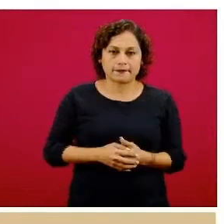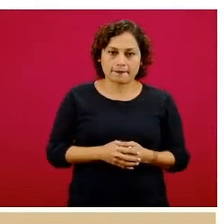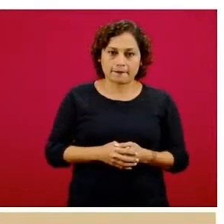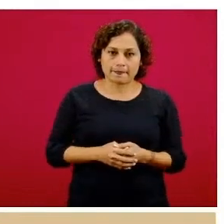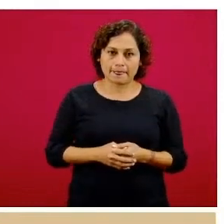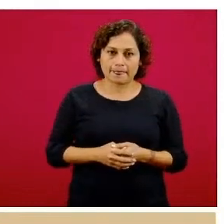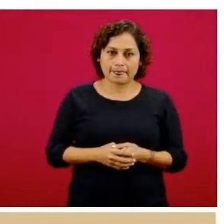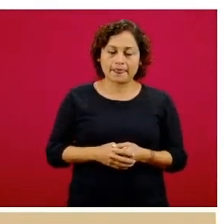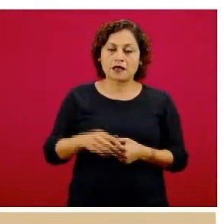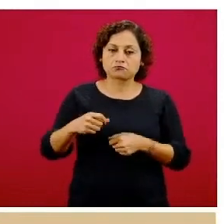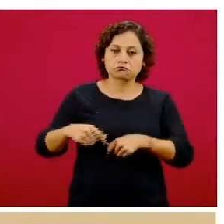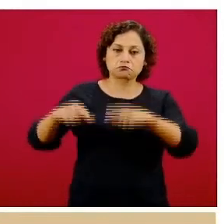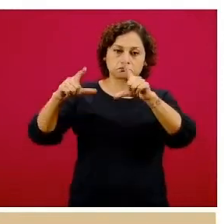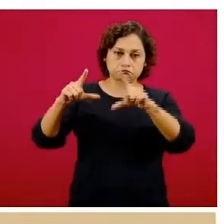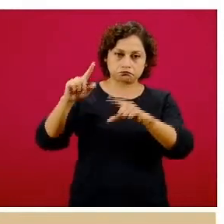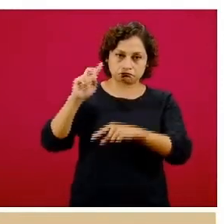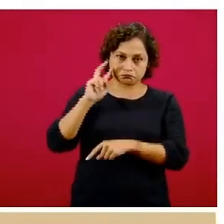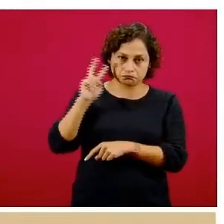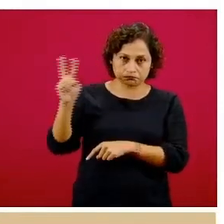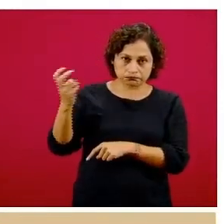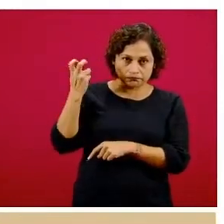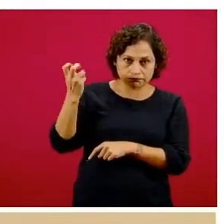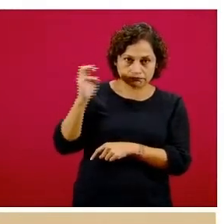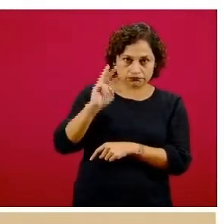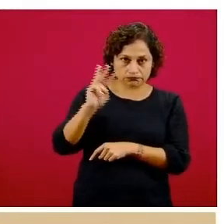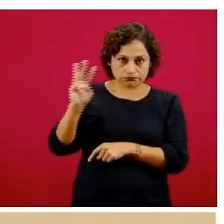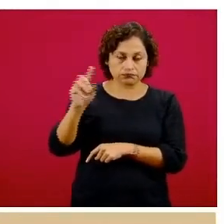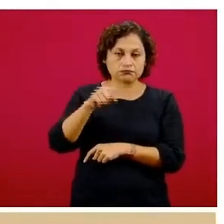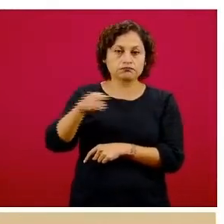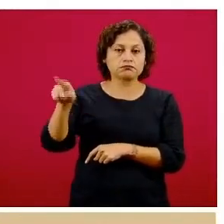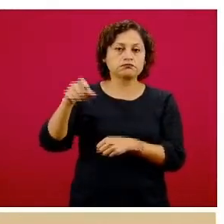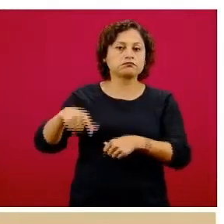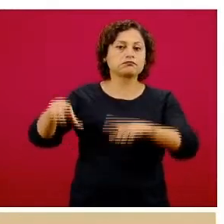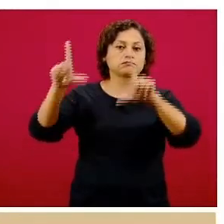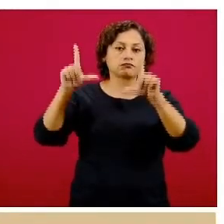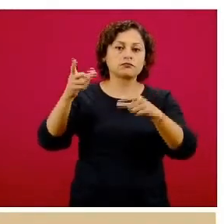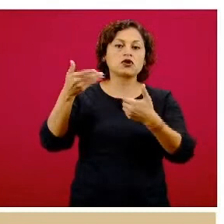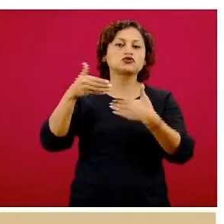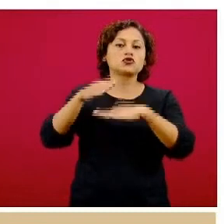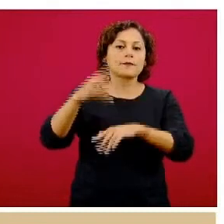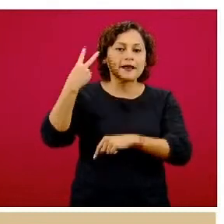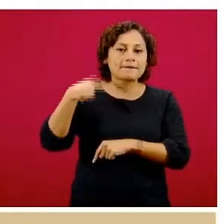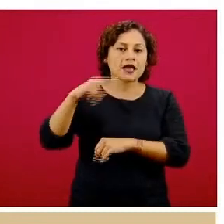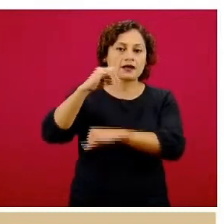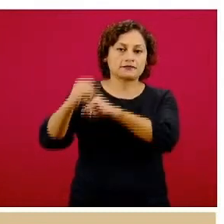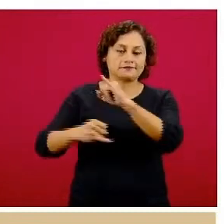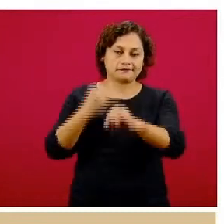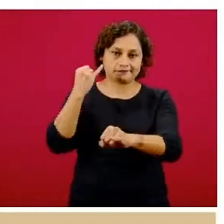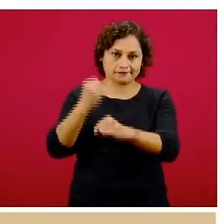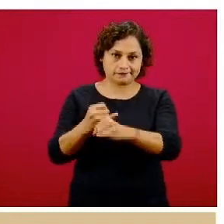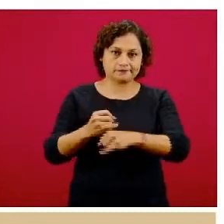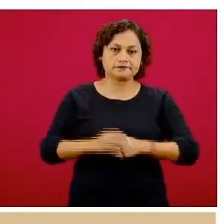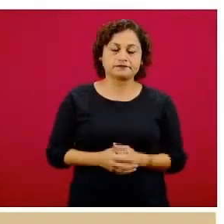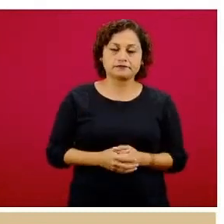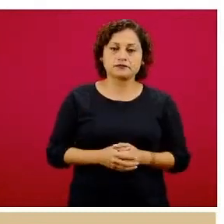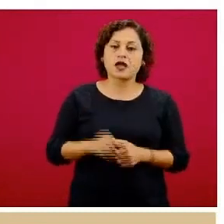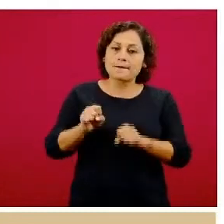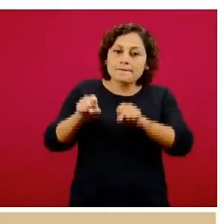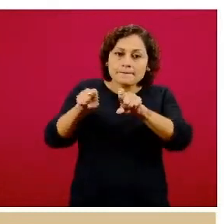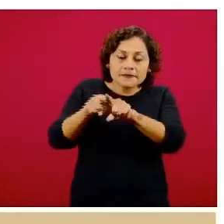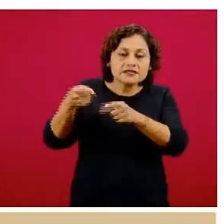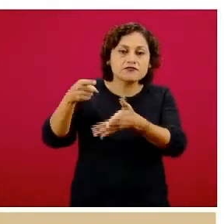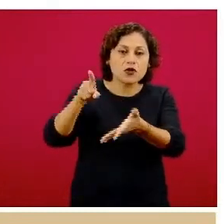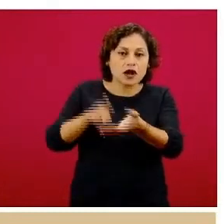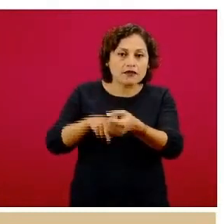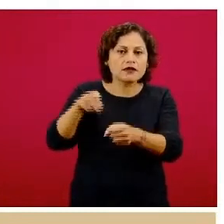ocurriendo conforme esta pandemia va evolucionando en el contexto de los viajes internacionales. También, pues, en esa misma página se encuentran